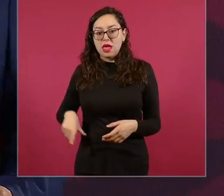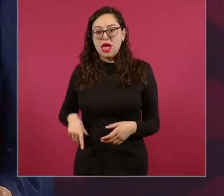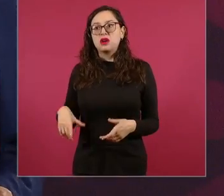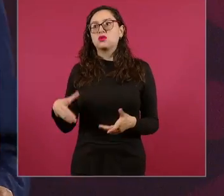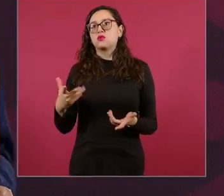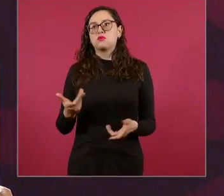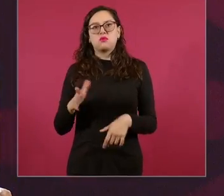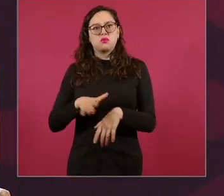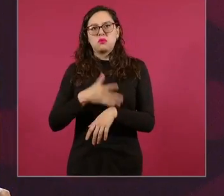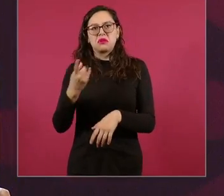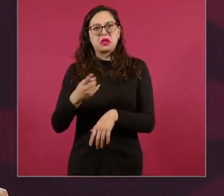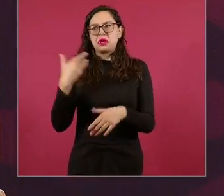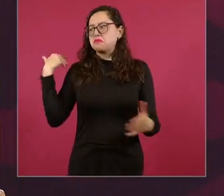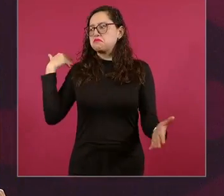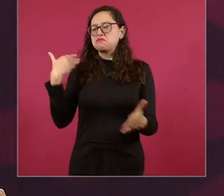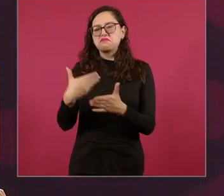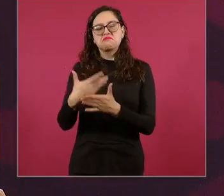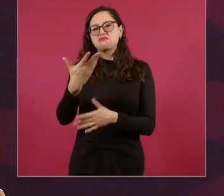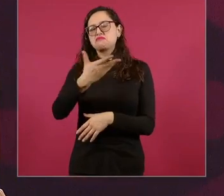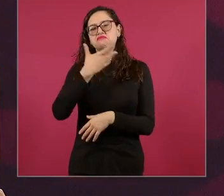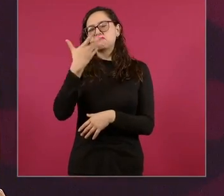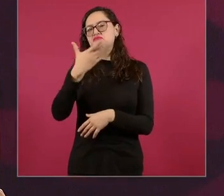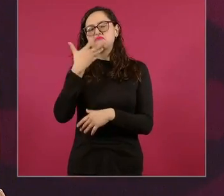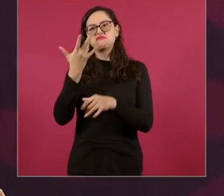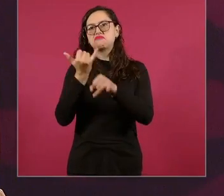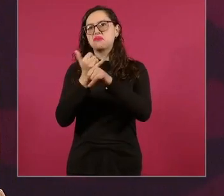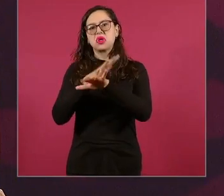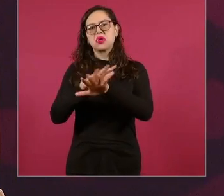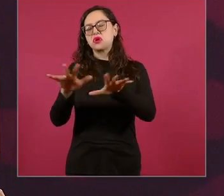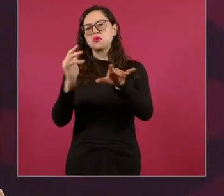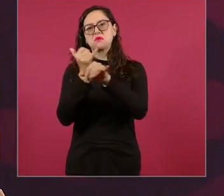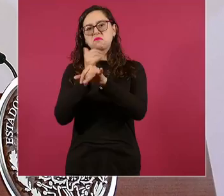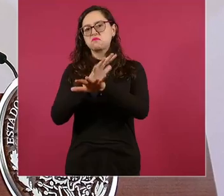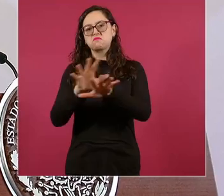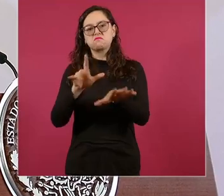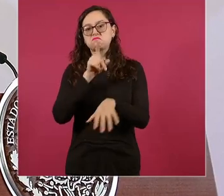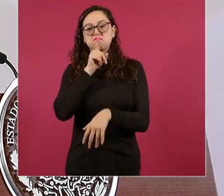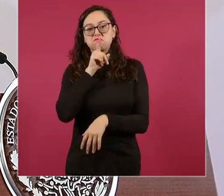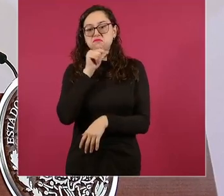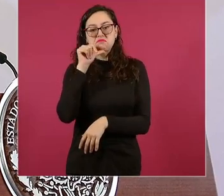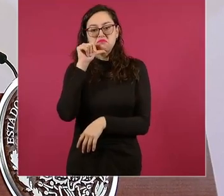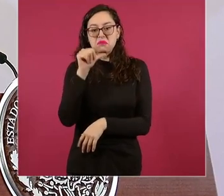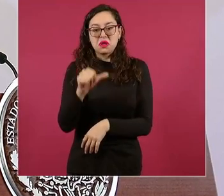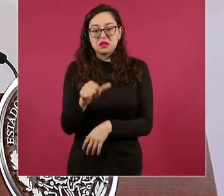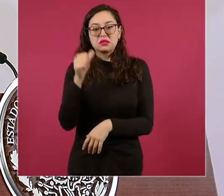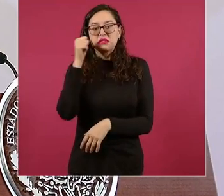no se tocaba, era un tema vedado,